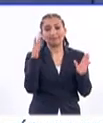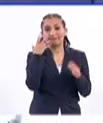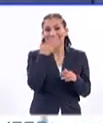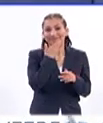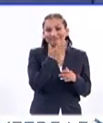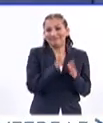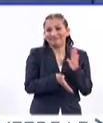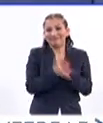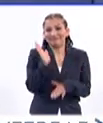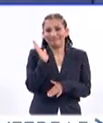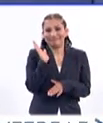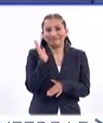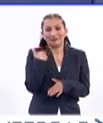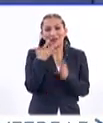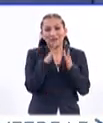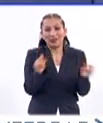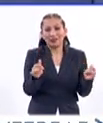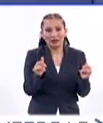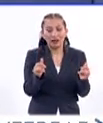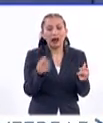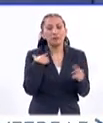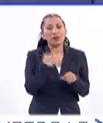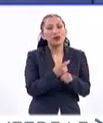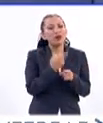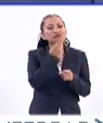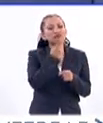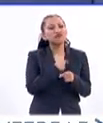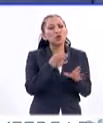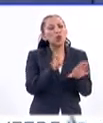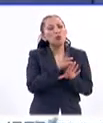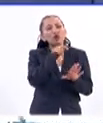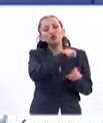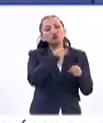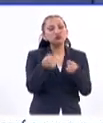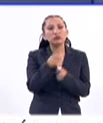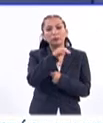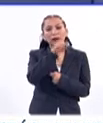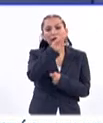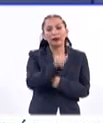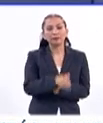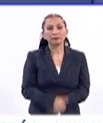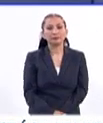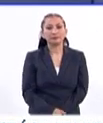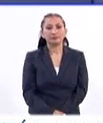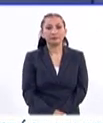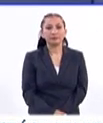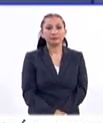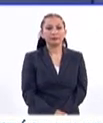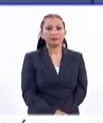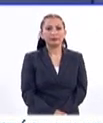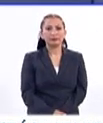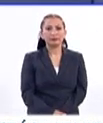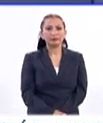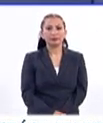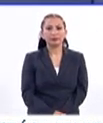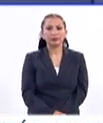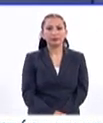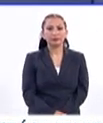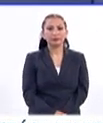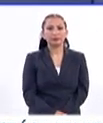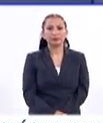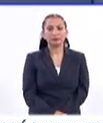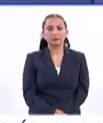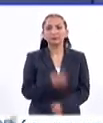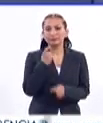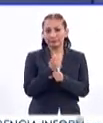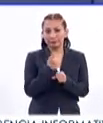fantástica oportunidad que tuviste de ir a Francia. Primero, cuéntanos cómo lograste acceder a esta beca, a esta oportunidad.